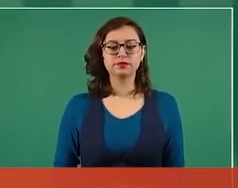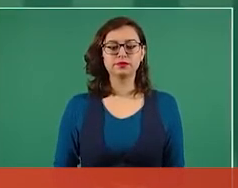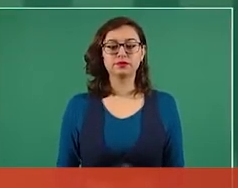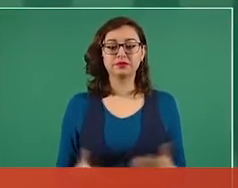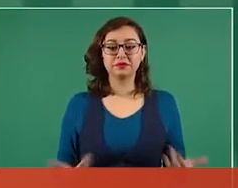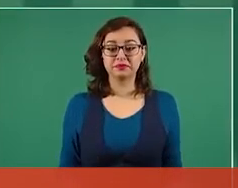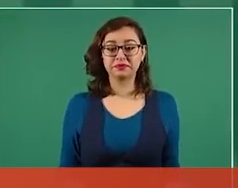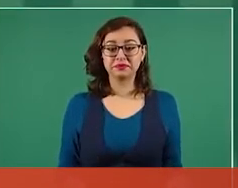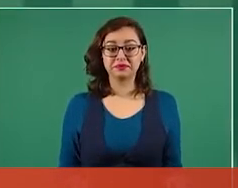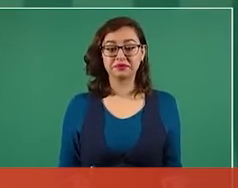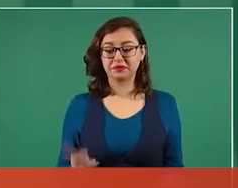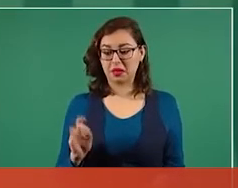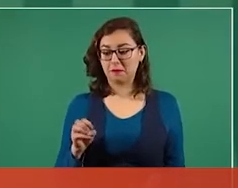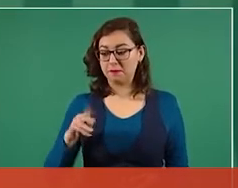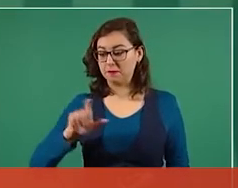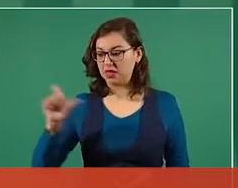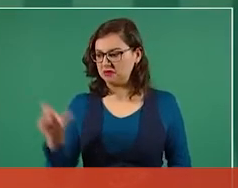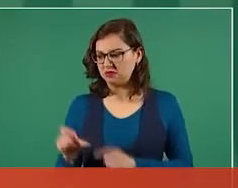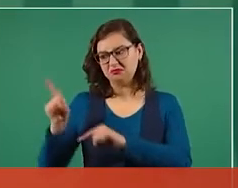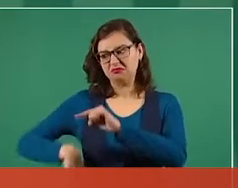Hasta vendieron acciones de Pemex